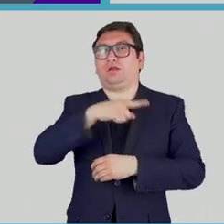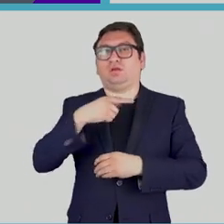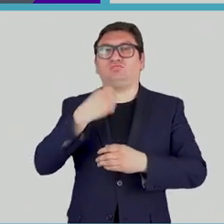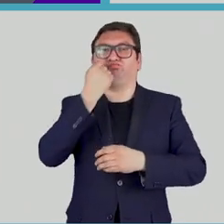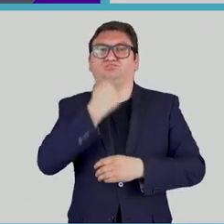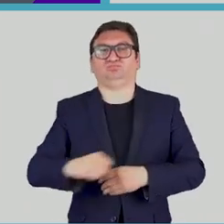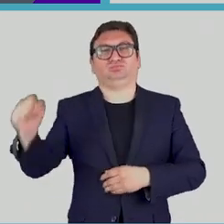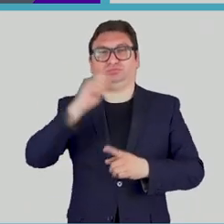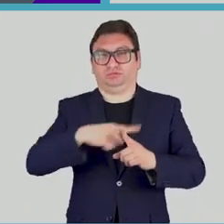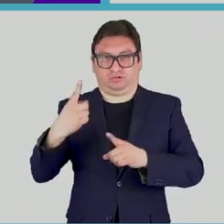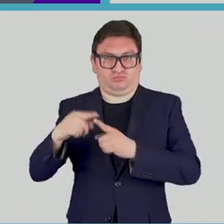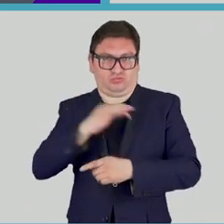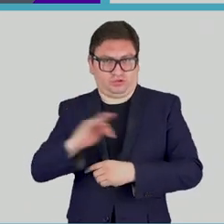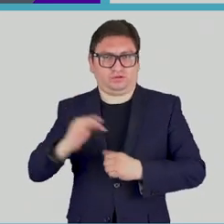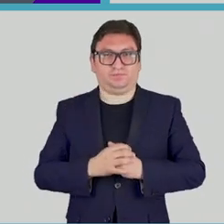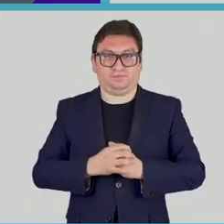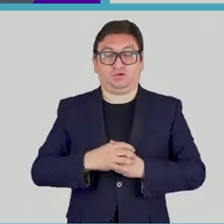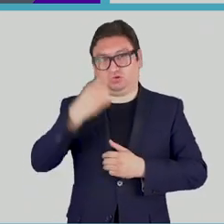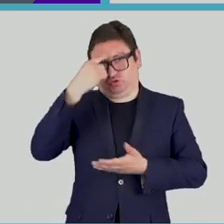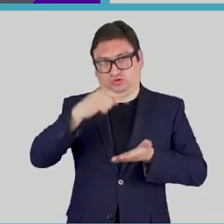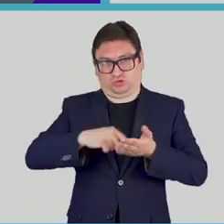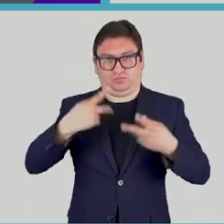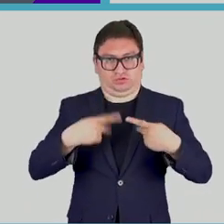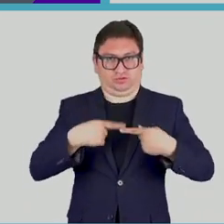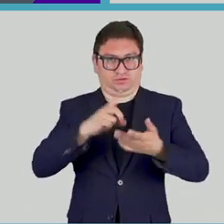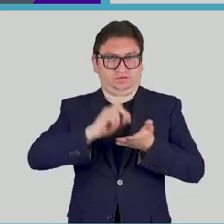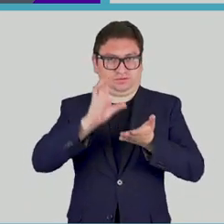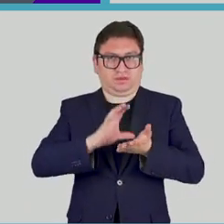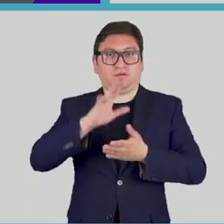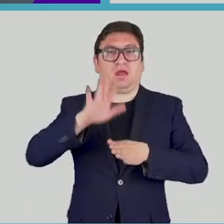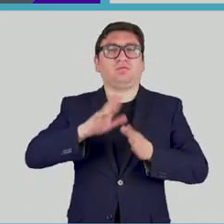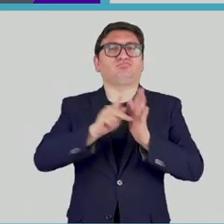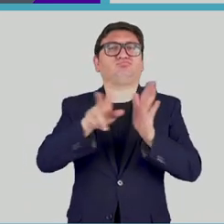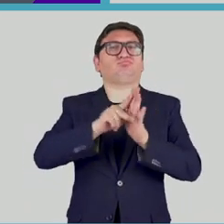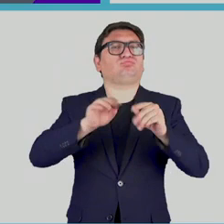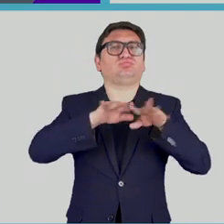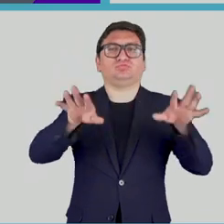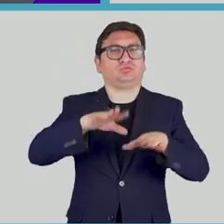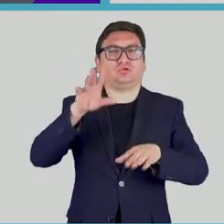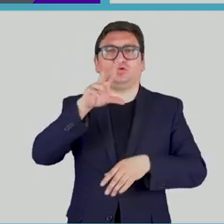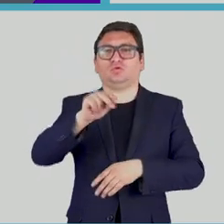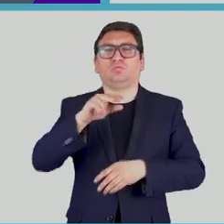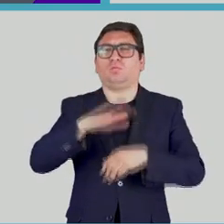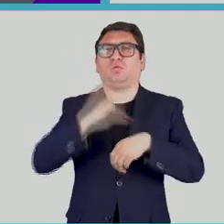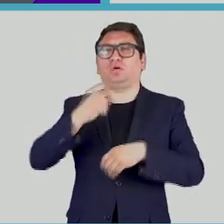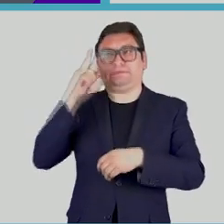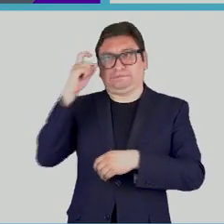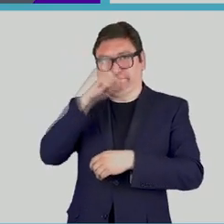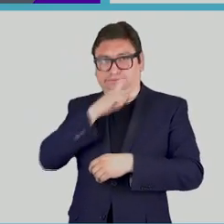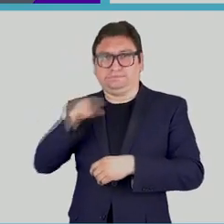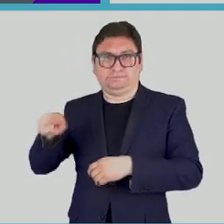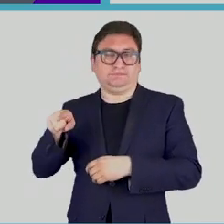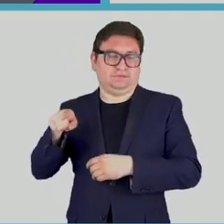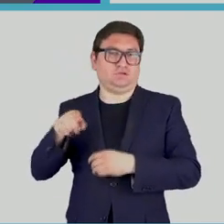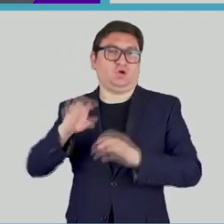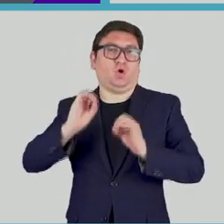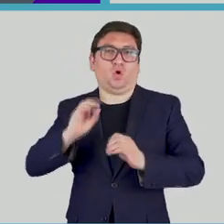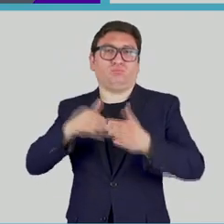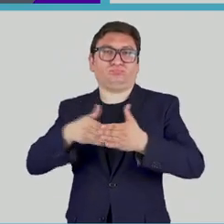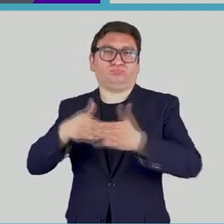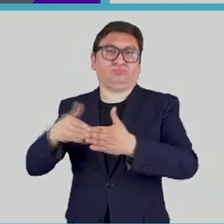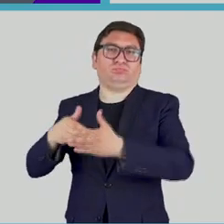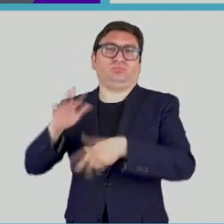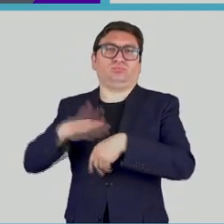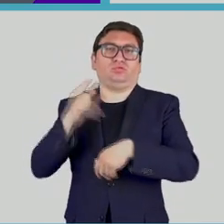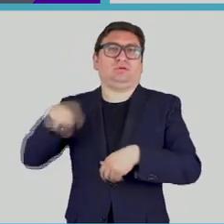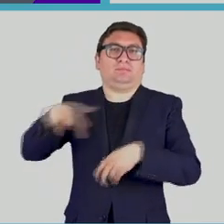tiene todas las capacidades Yo pienso que las personas con discapacidad no tienen tanta presencia en los medios por la dificultad que se les hace o las